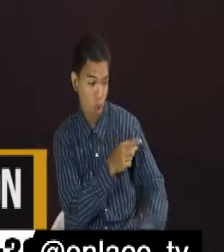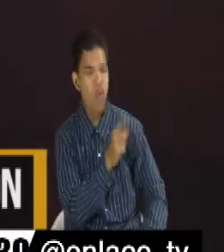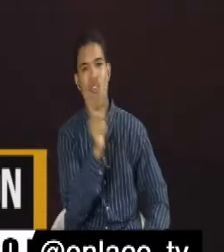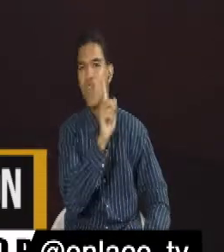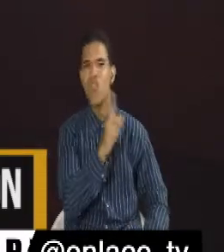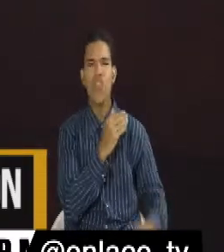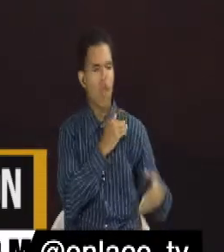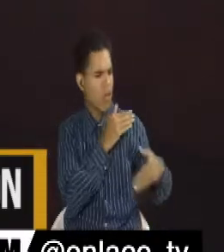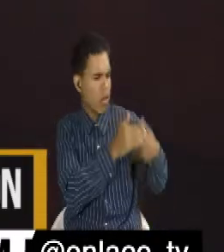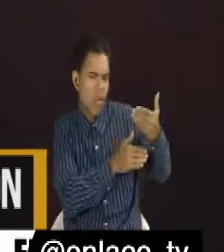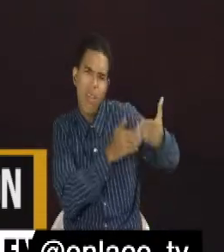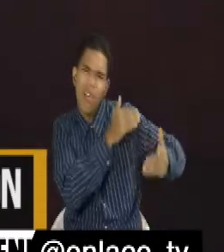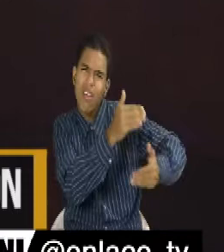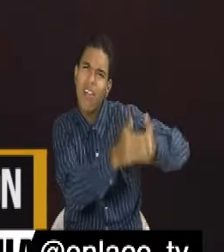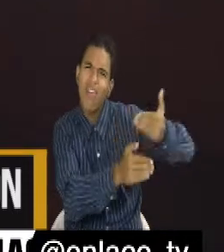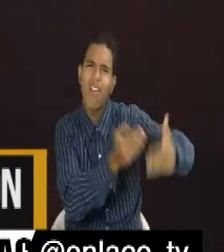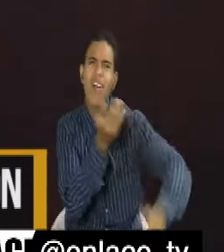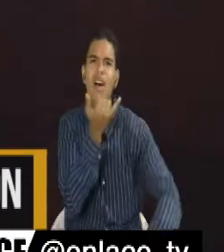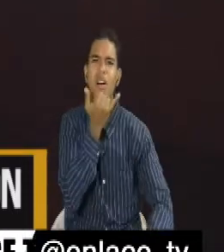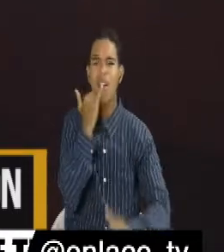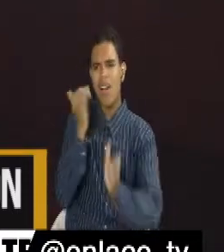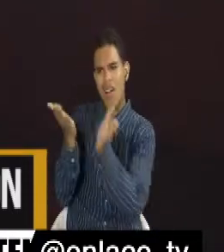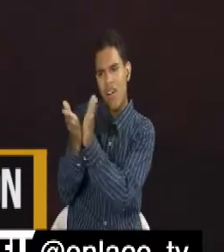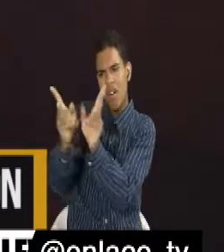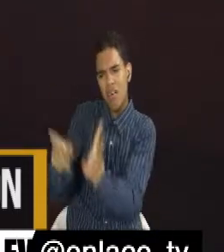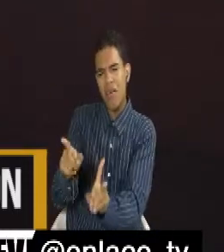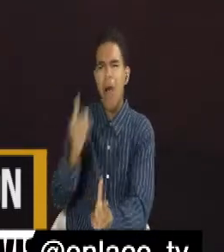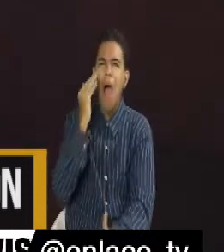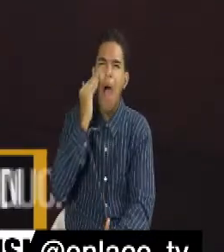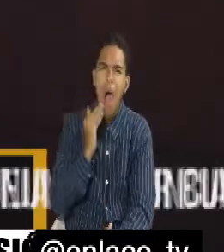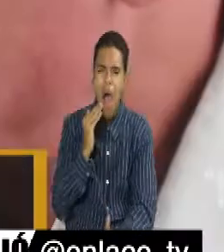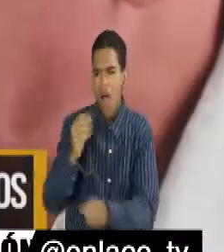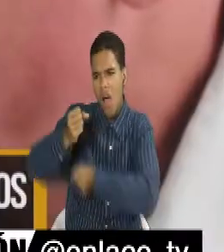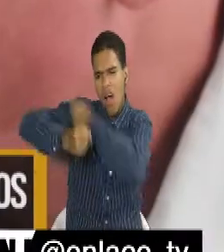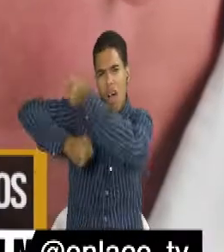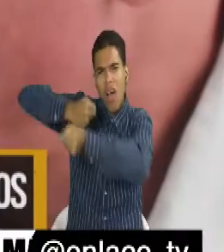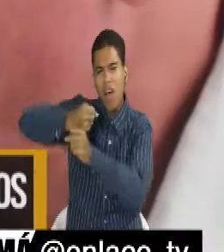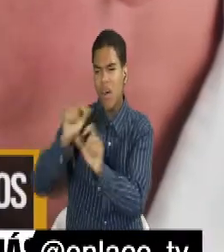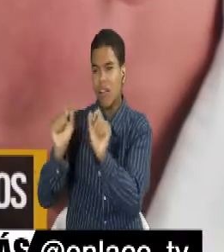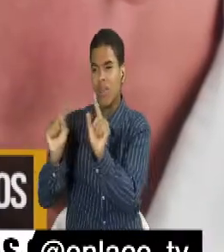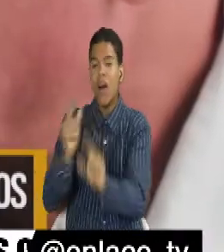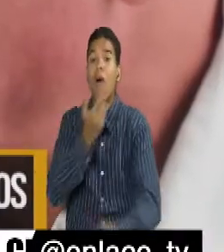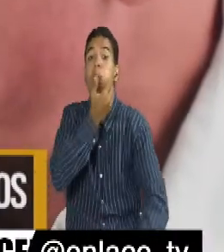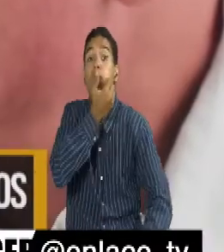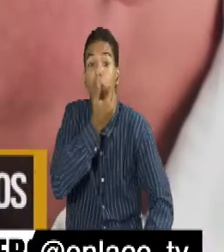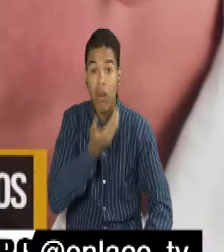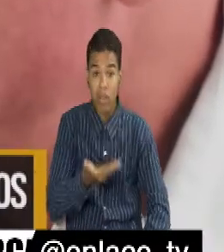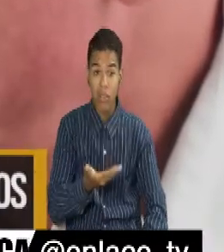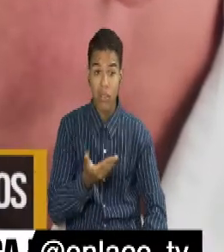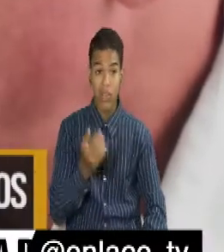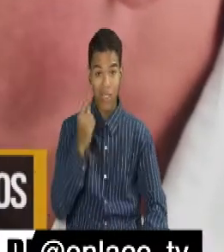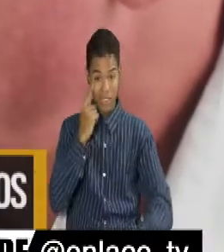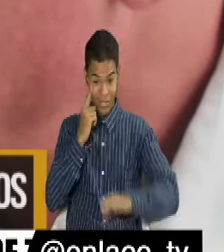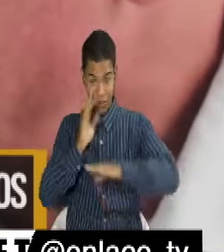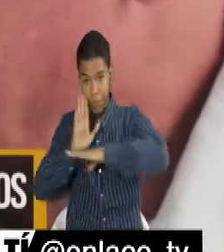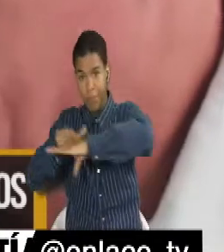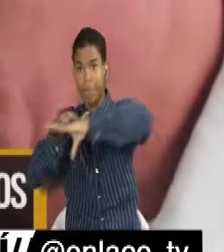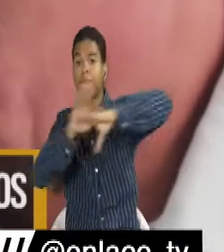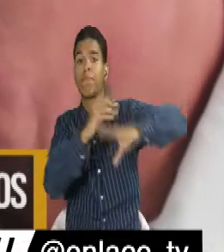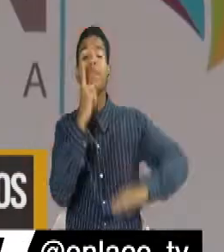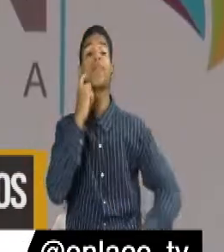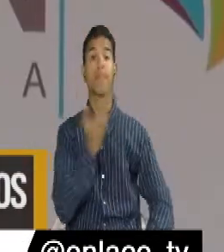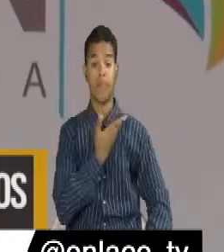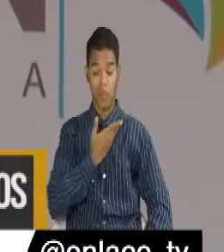pasando con la estudiante. Es una niña muy joven, tiene solamente 11 años. El funcionario reiteró a padres de familia que en la Secretaría